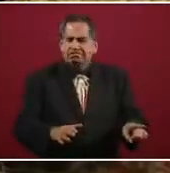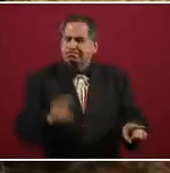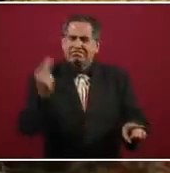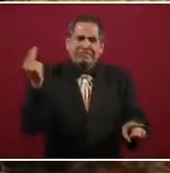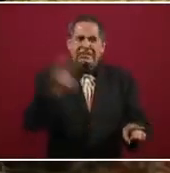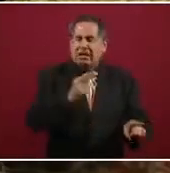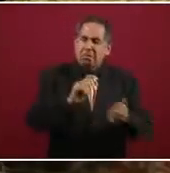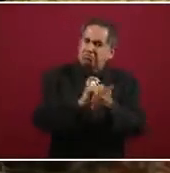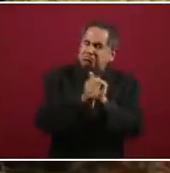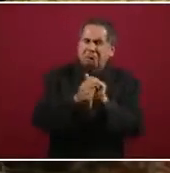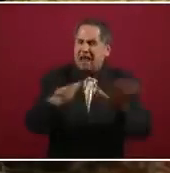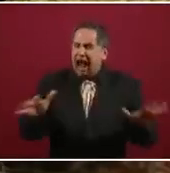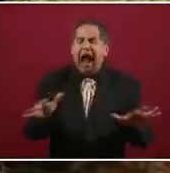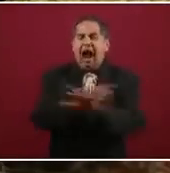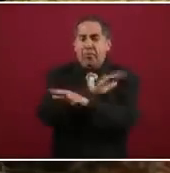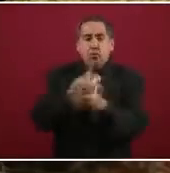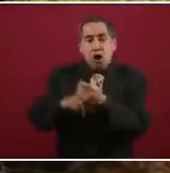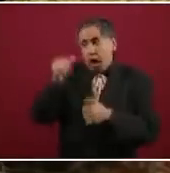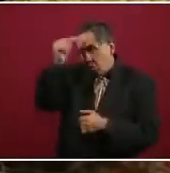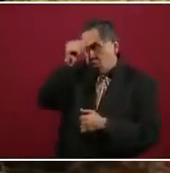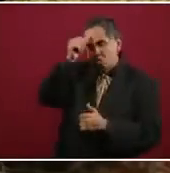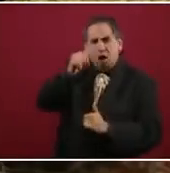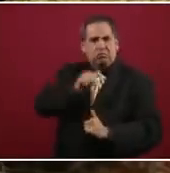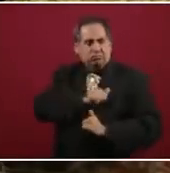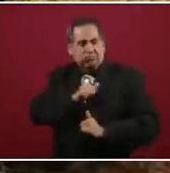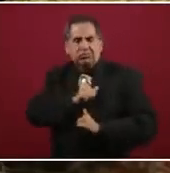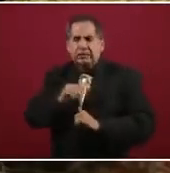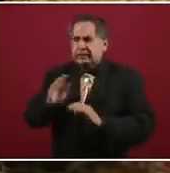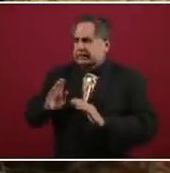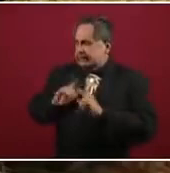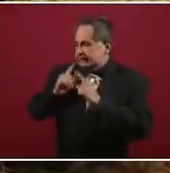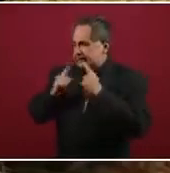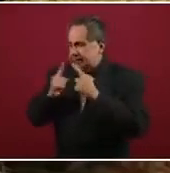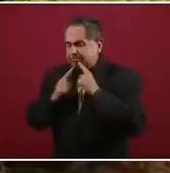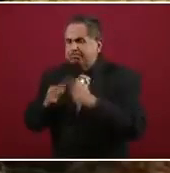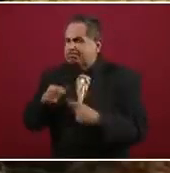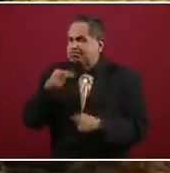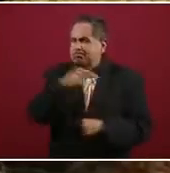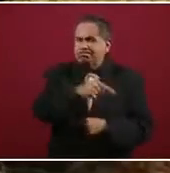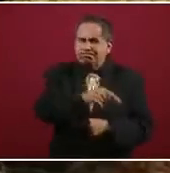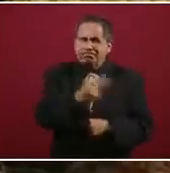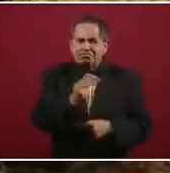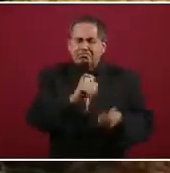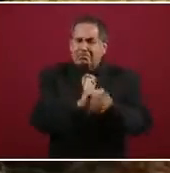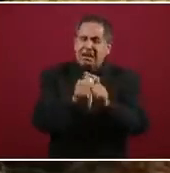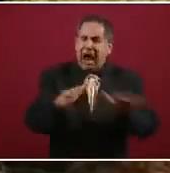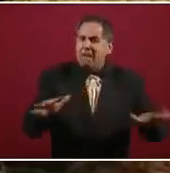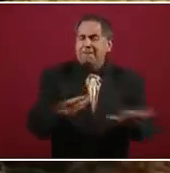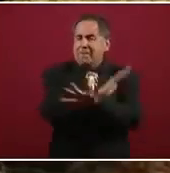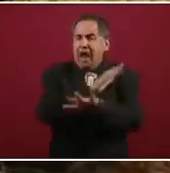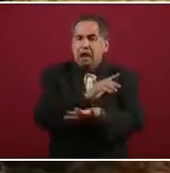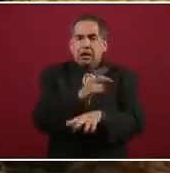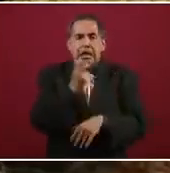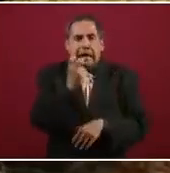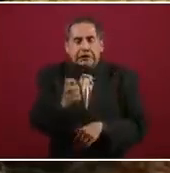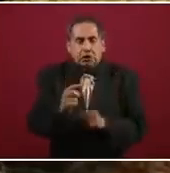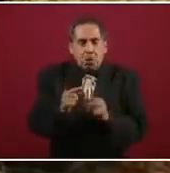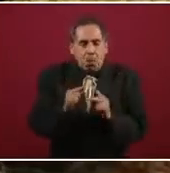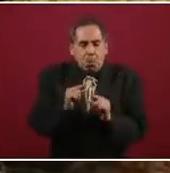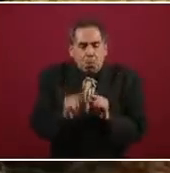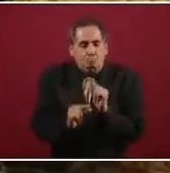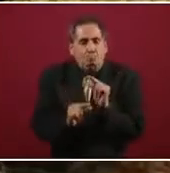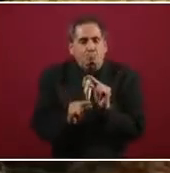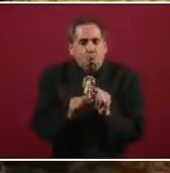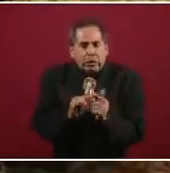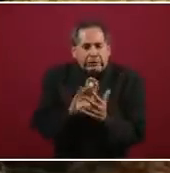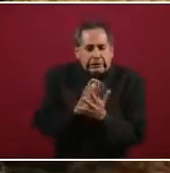curas, mestizos y algunos oficiales que apoyaron a esa diezmada población por el hambre. Así fue como lentamente se fue